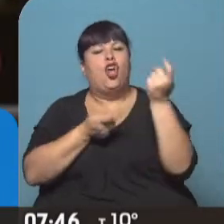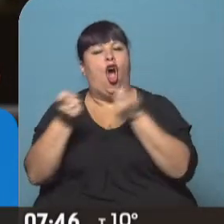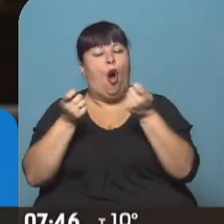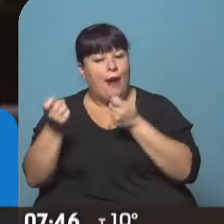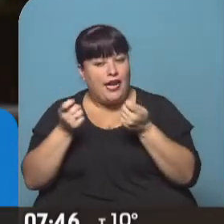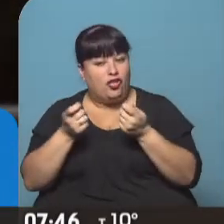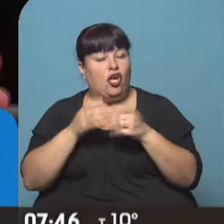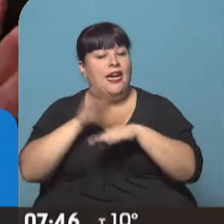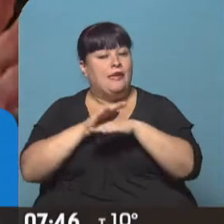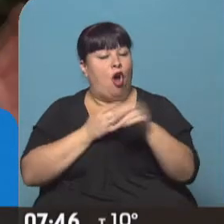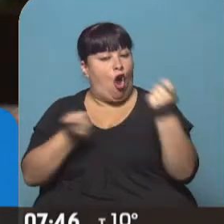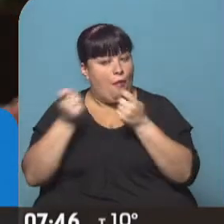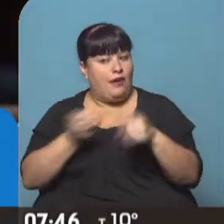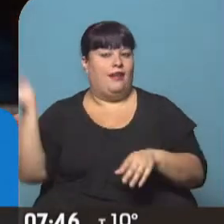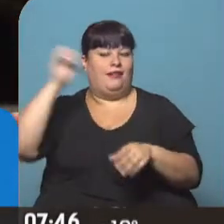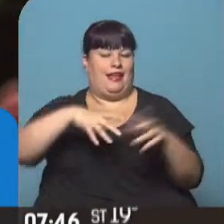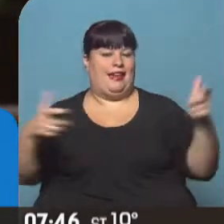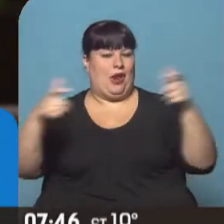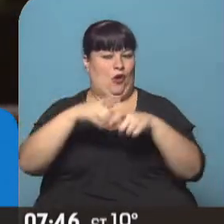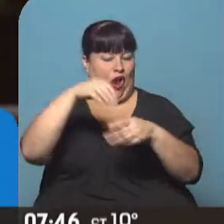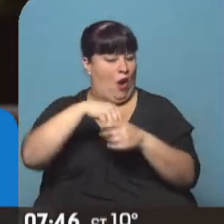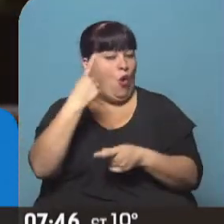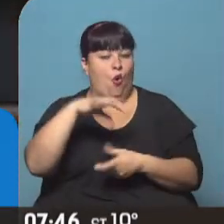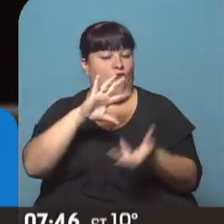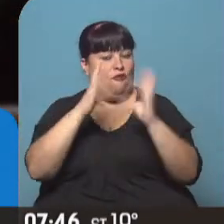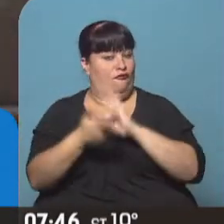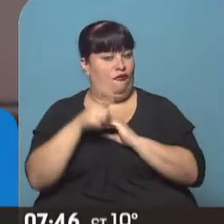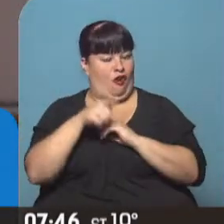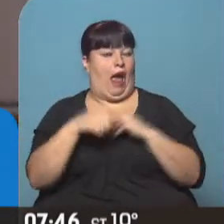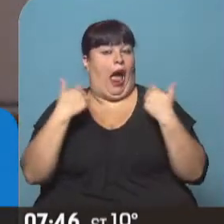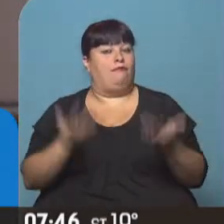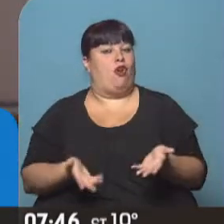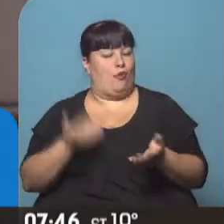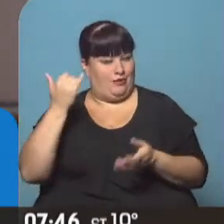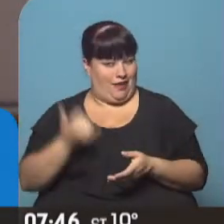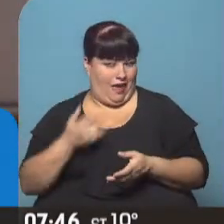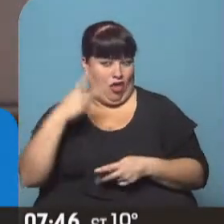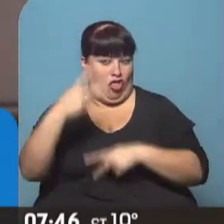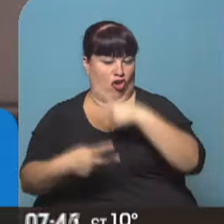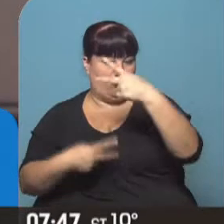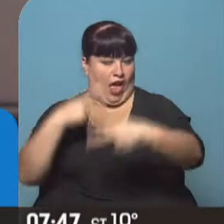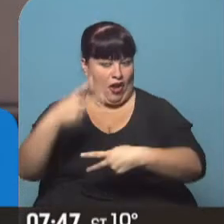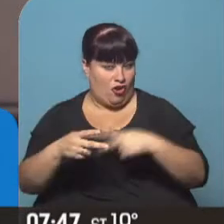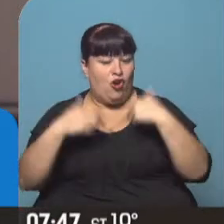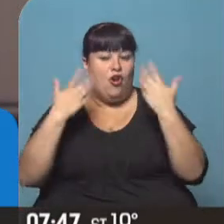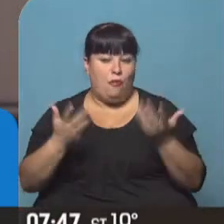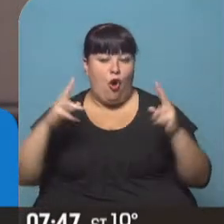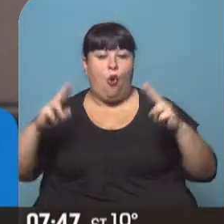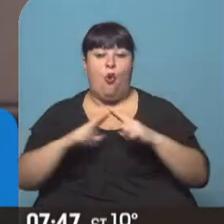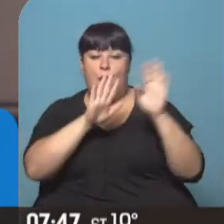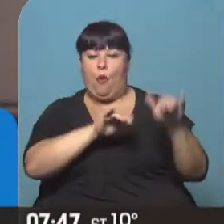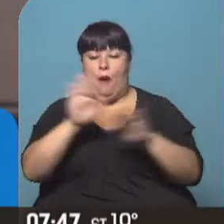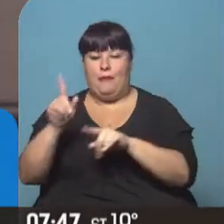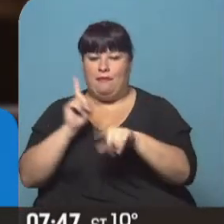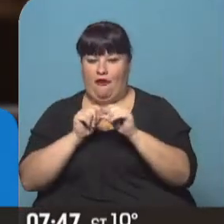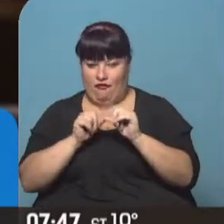los ministros responsables del comercio, están reunidos. Es la única oportunidad que hay cada 2 años. Es por eso que la cumbre se lleva en